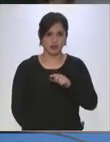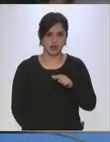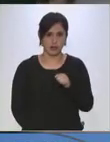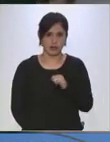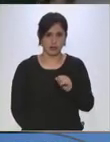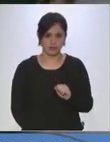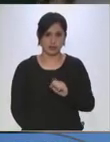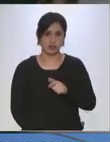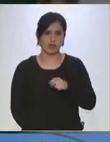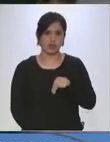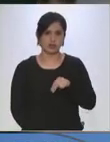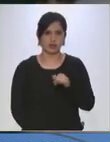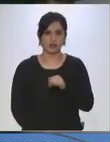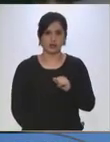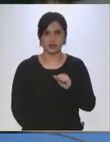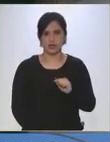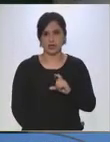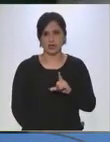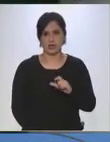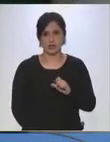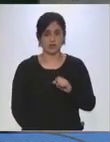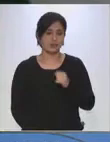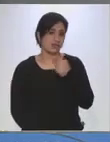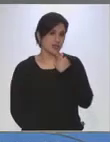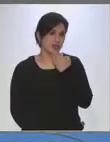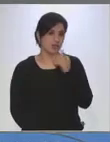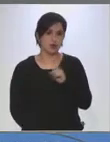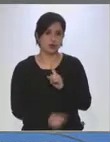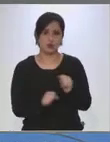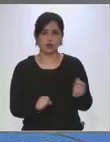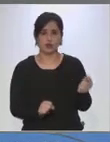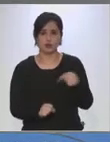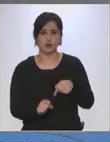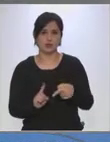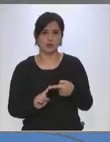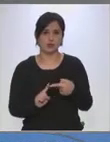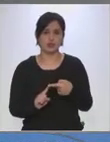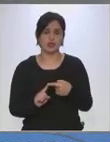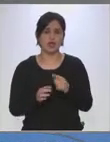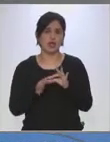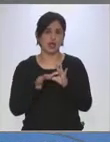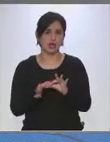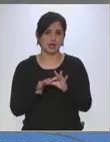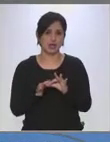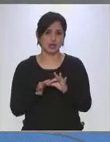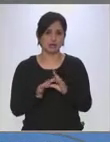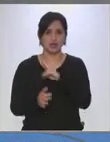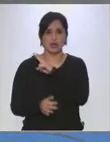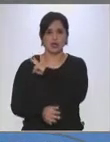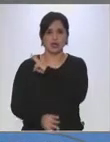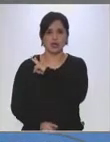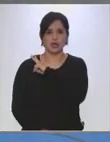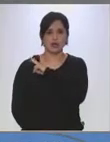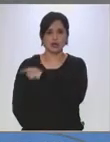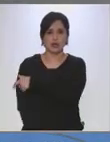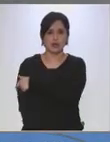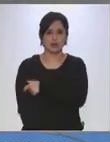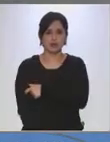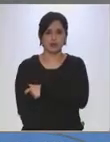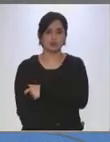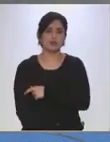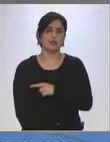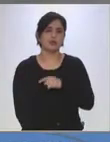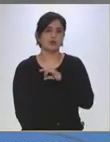y aquellos que no pudieron asistir también a gris agradecer a los capitanes del team chile de deportistas convencionales